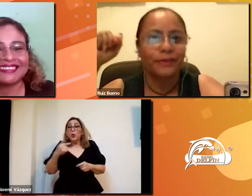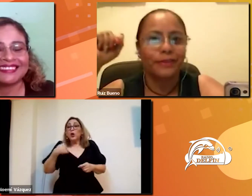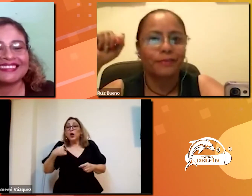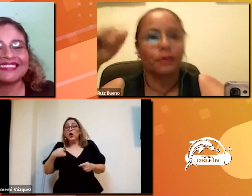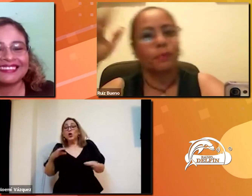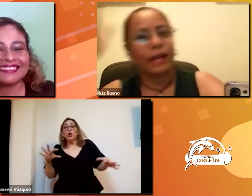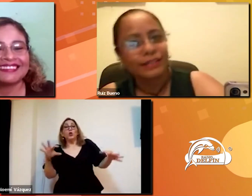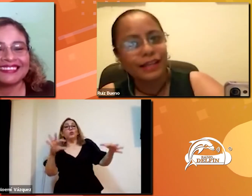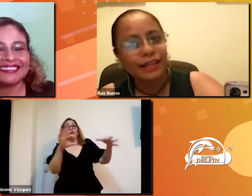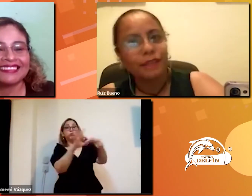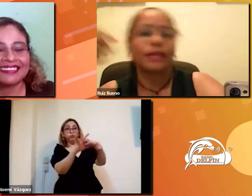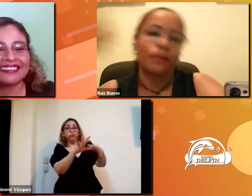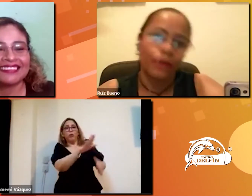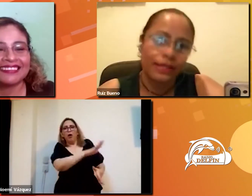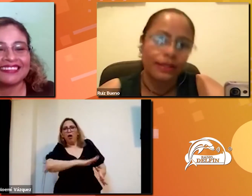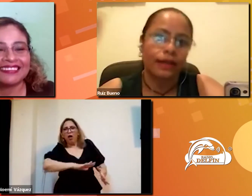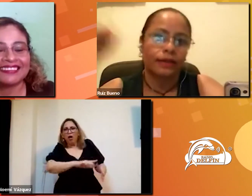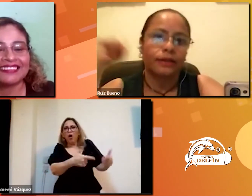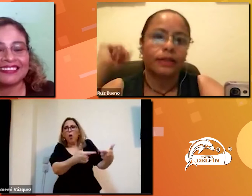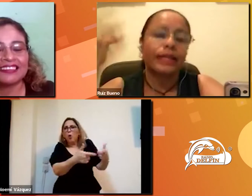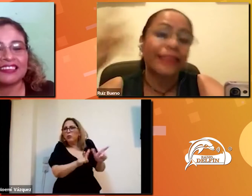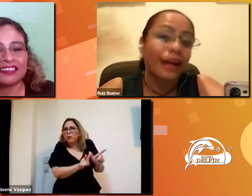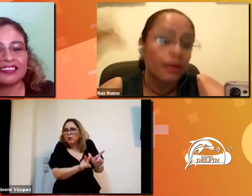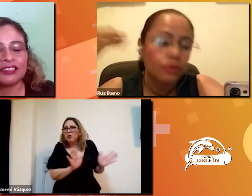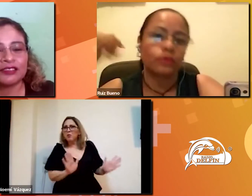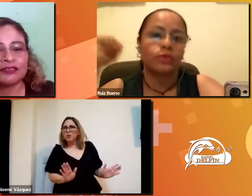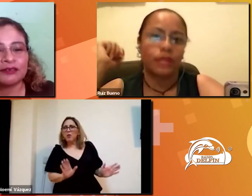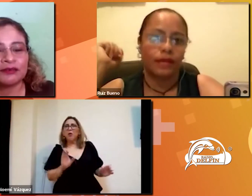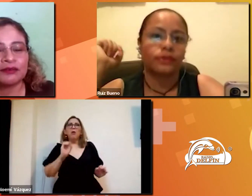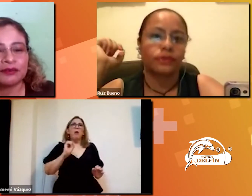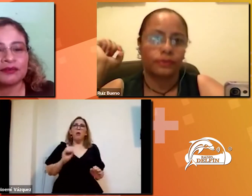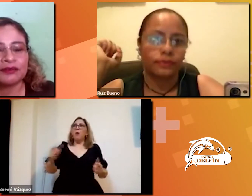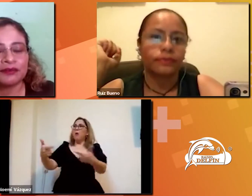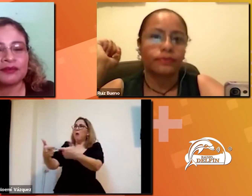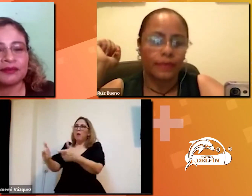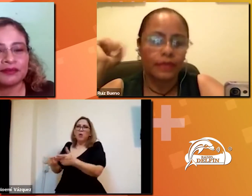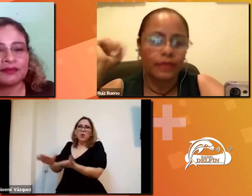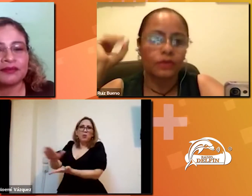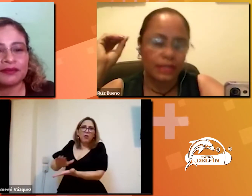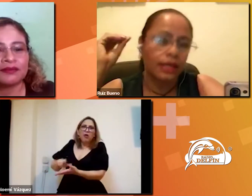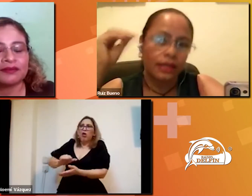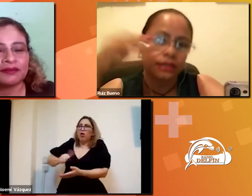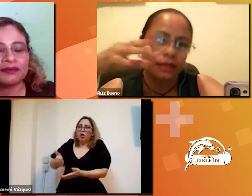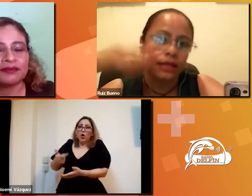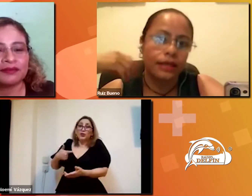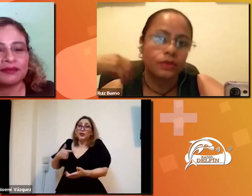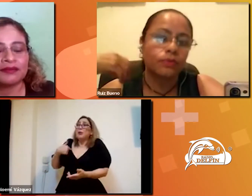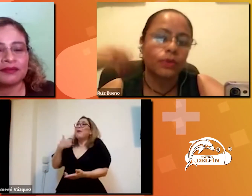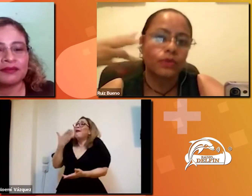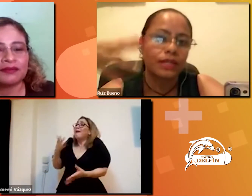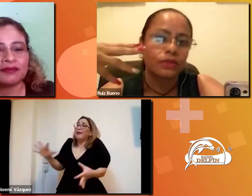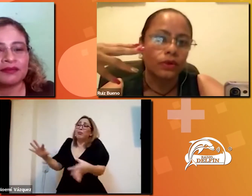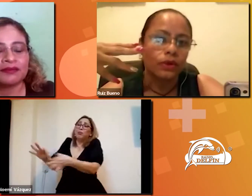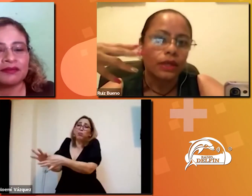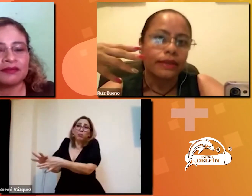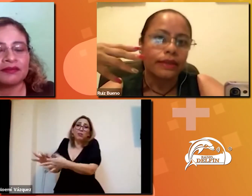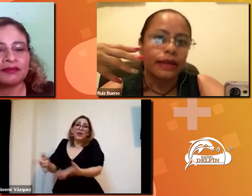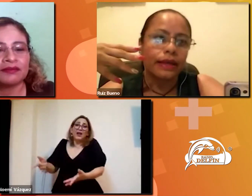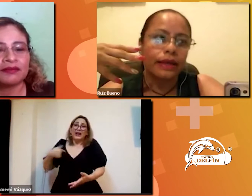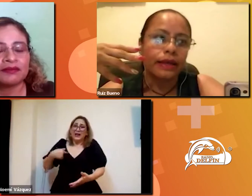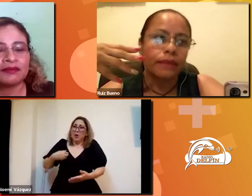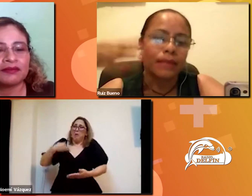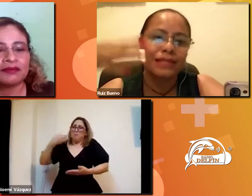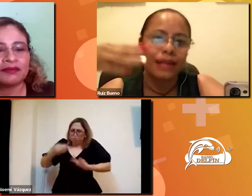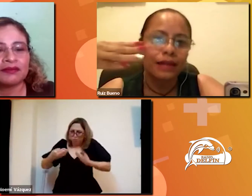¿no? Por parecer, pues ahí voy a estar. Y dejamos de escucharnos. Entonces sí, es un proceso